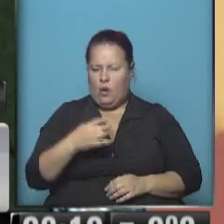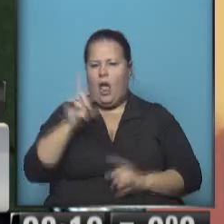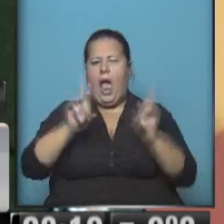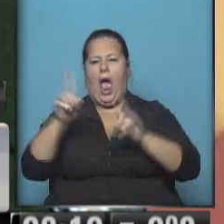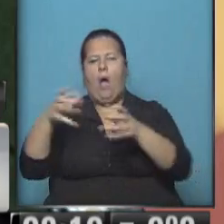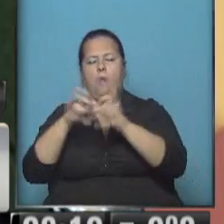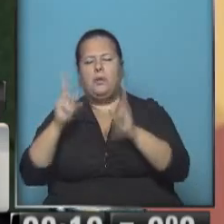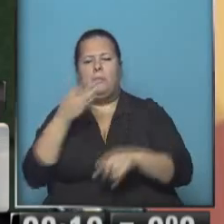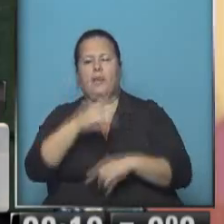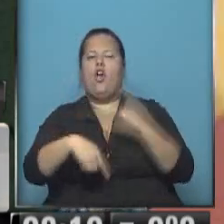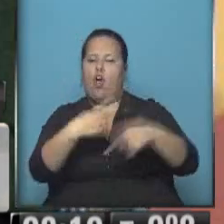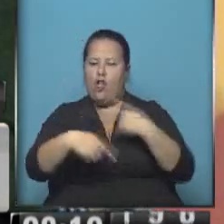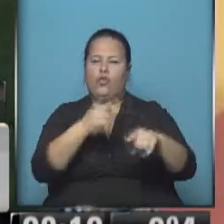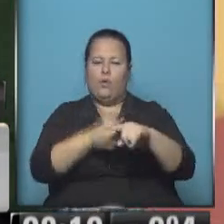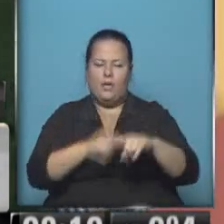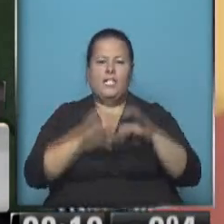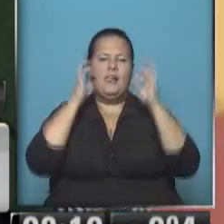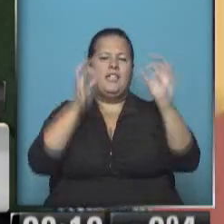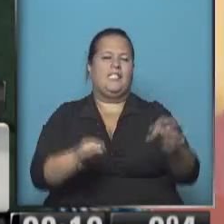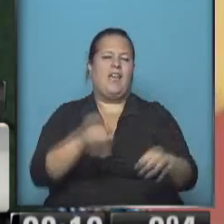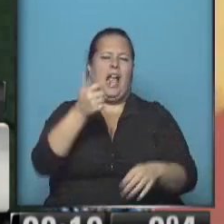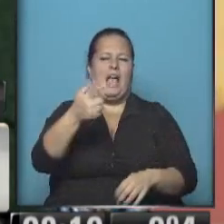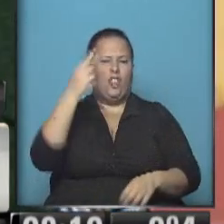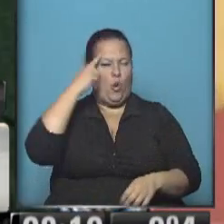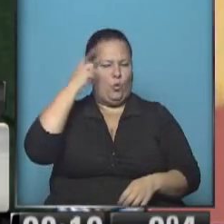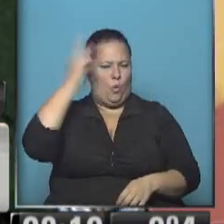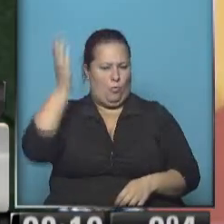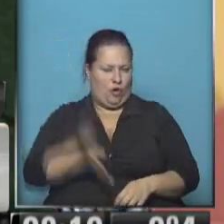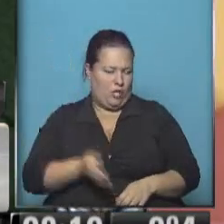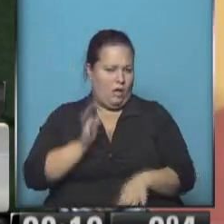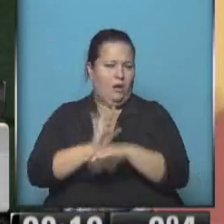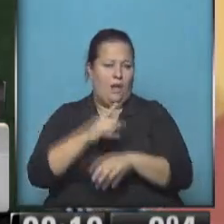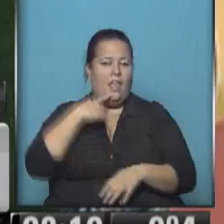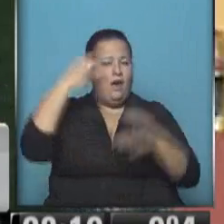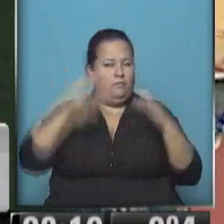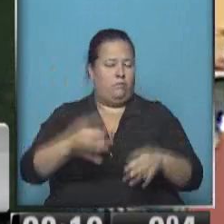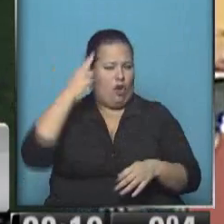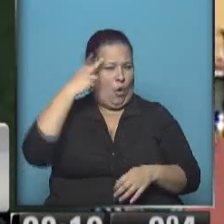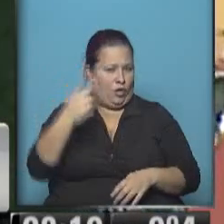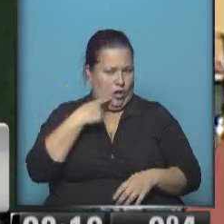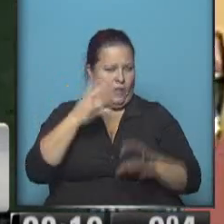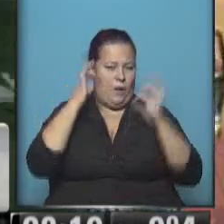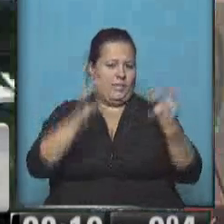sé si algún otro partido que sigan con la rutina y llegaron a casi el 99 por ciento con lo que estaba previsto originalmente